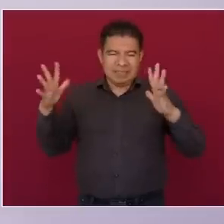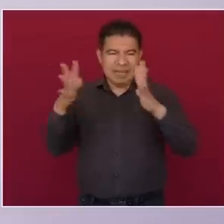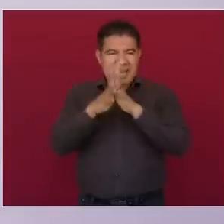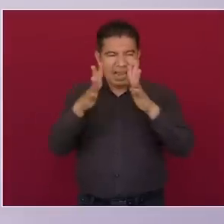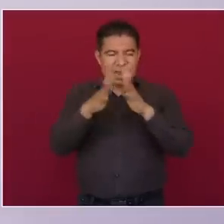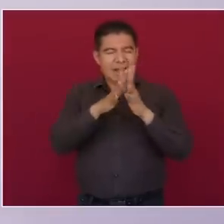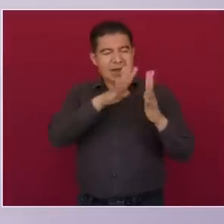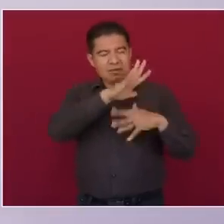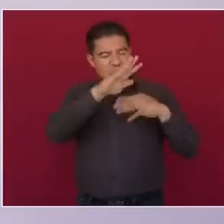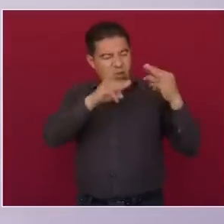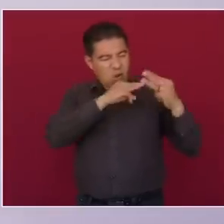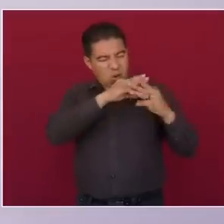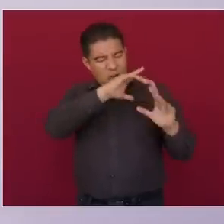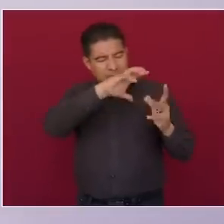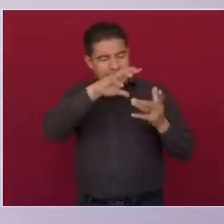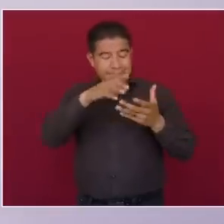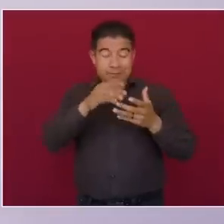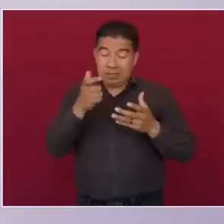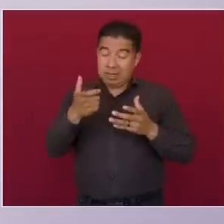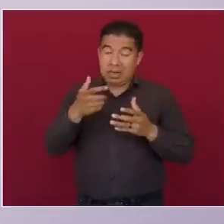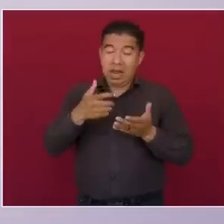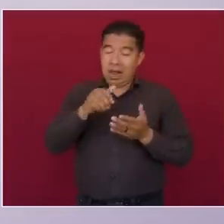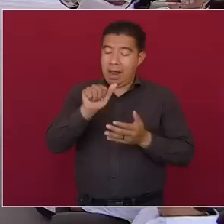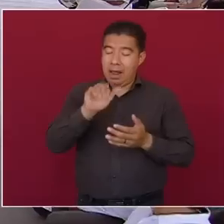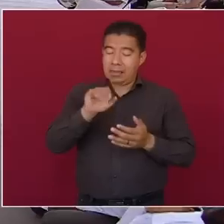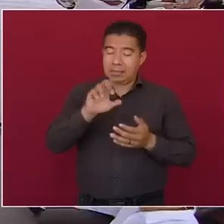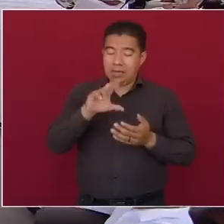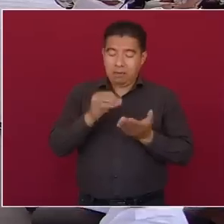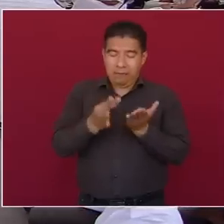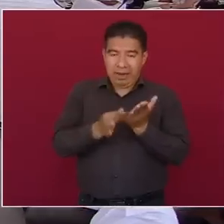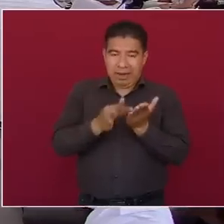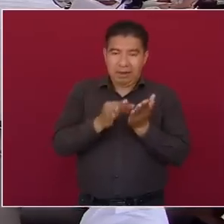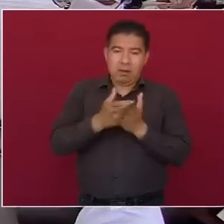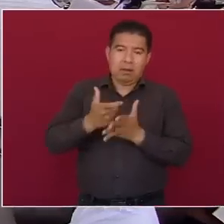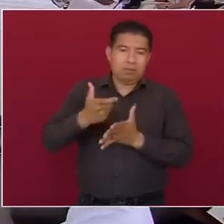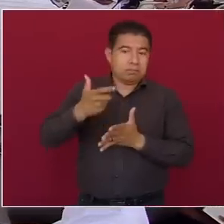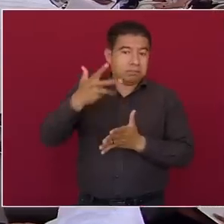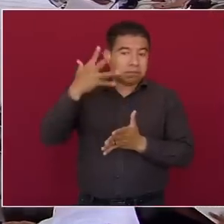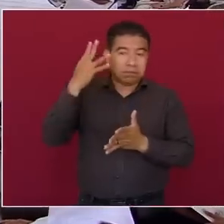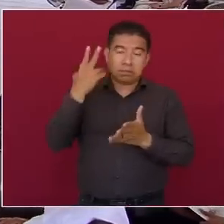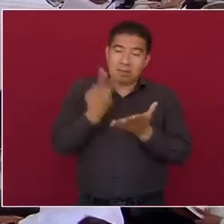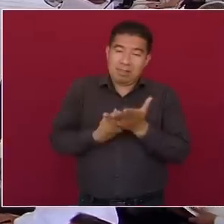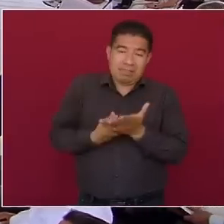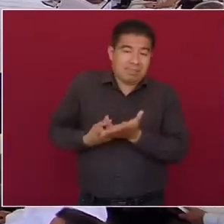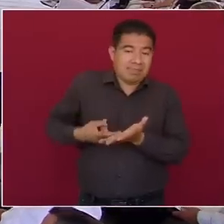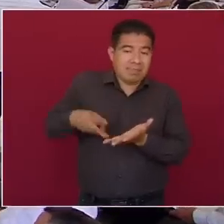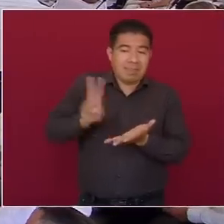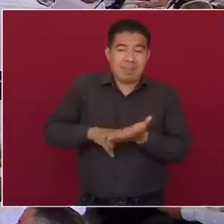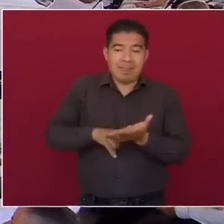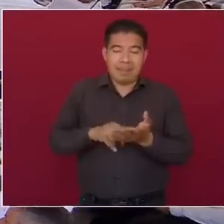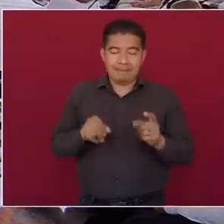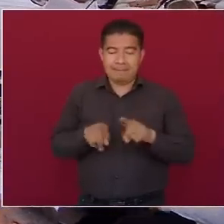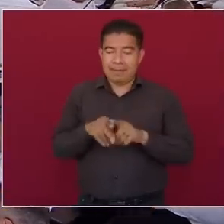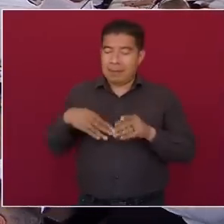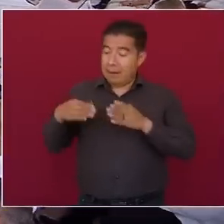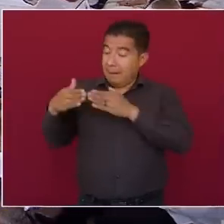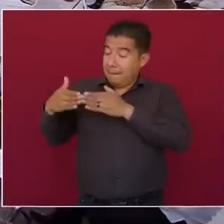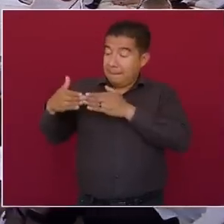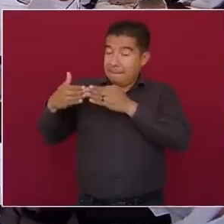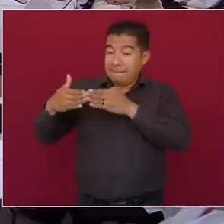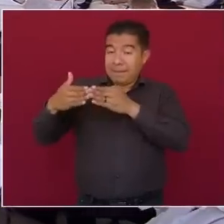situación mundial han elevado el acero en más del 200% y el transporte marítimo ha subido hasta